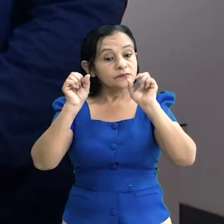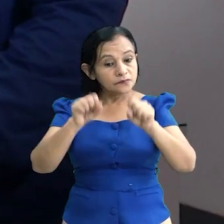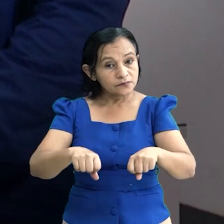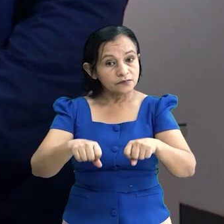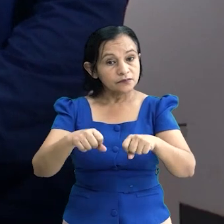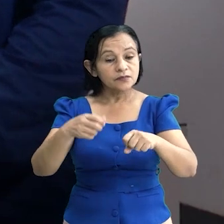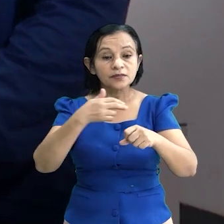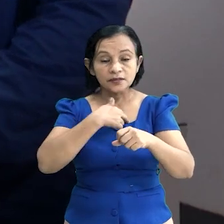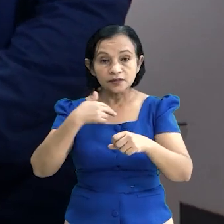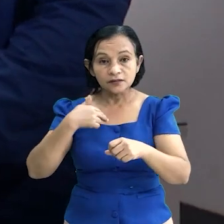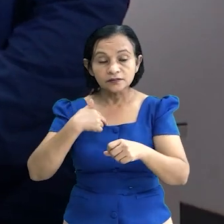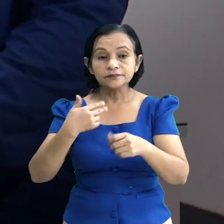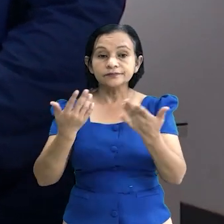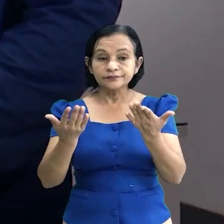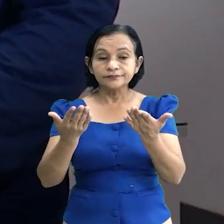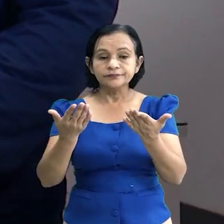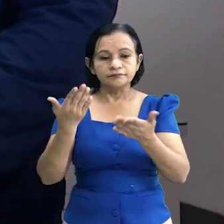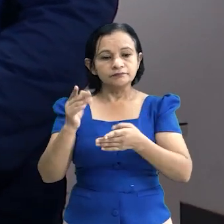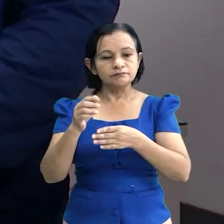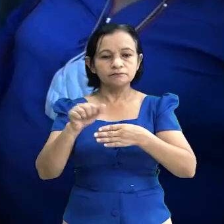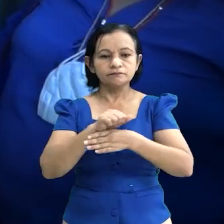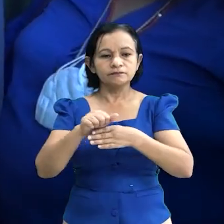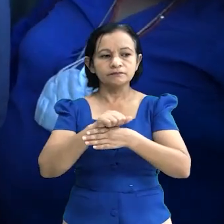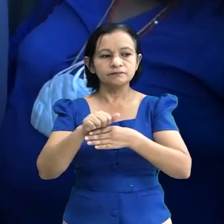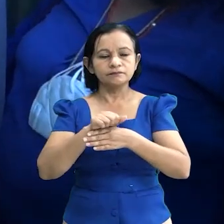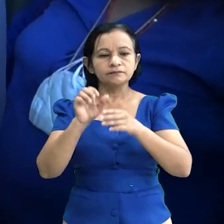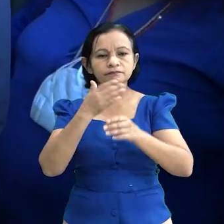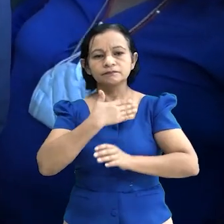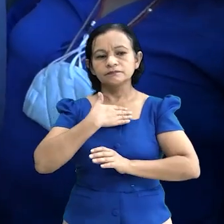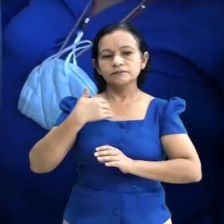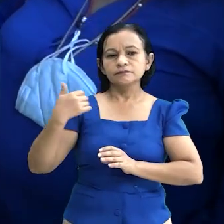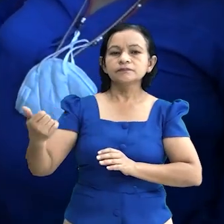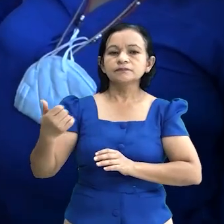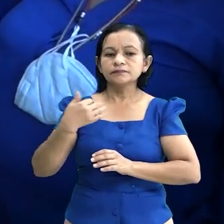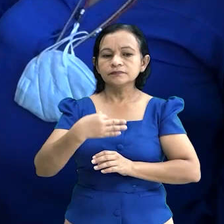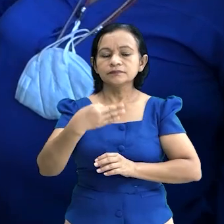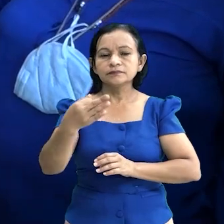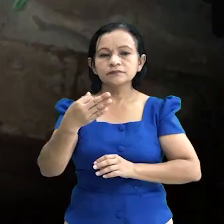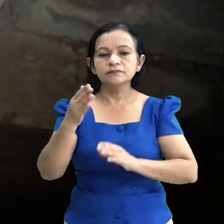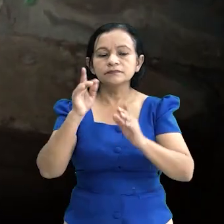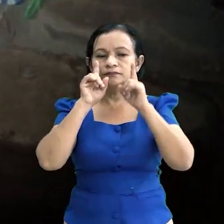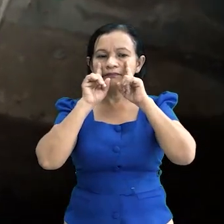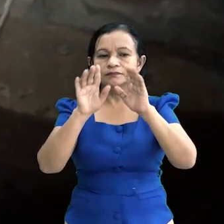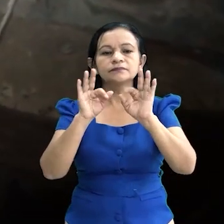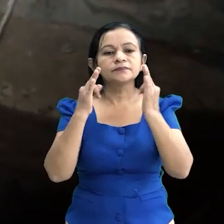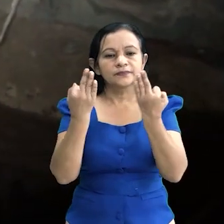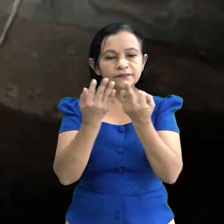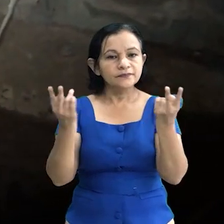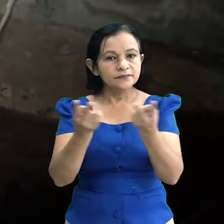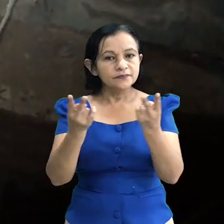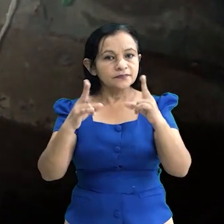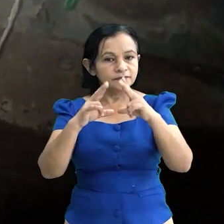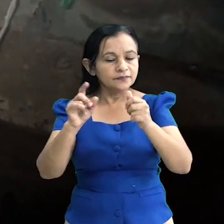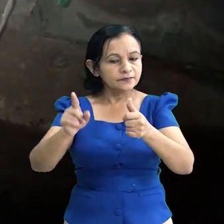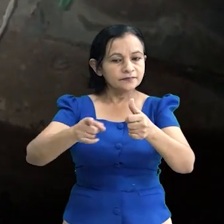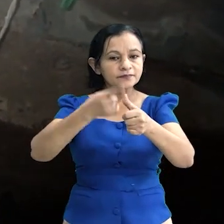que podría pasar, pero que ya estamos preparándonos para tener el menor impacto en la seguridad de las familias nicaragüenses, que es